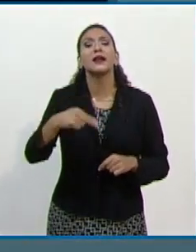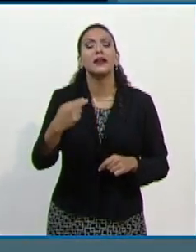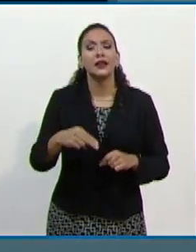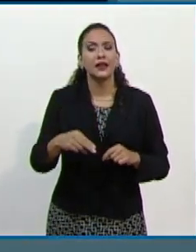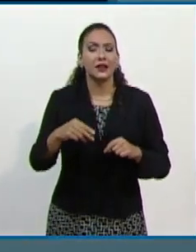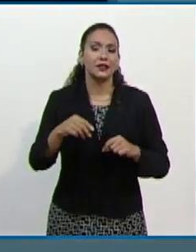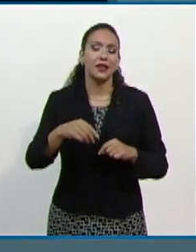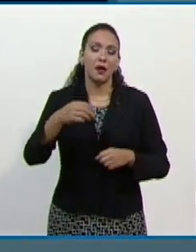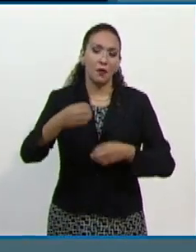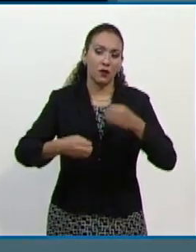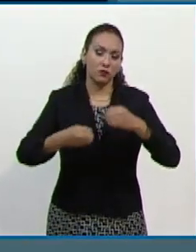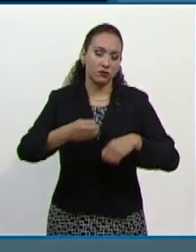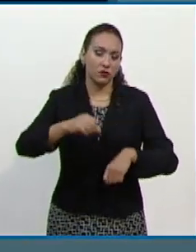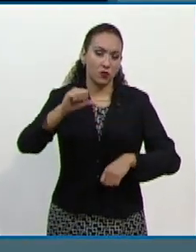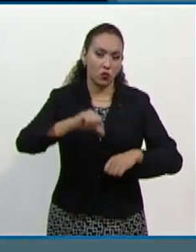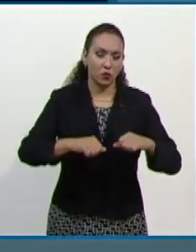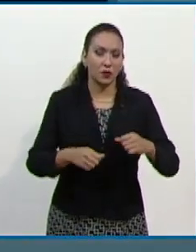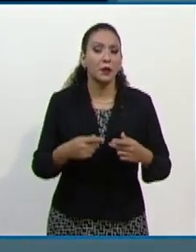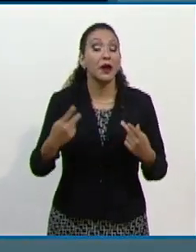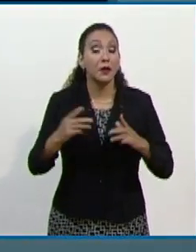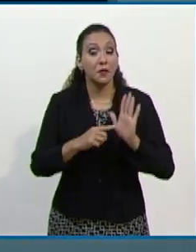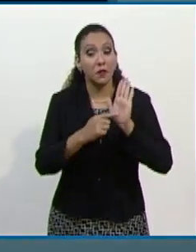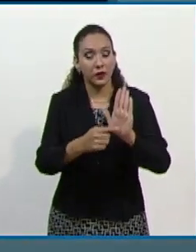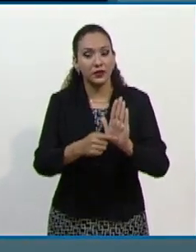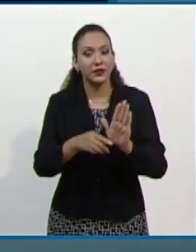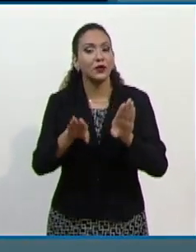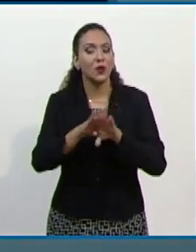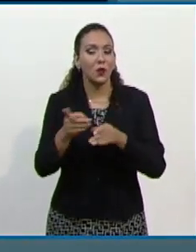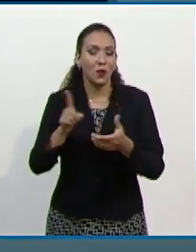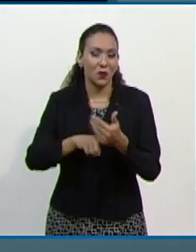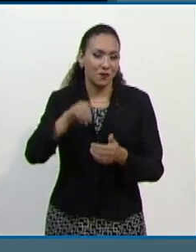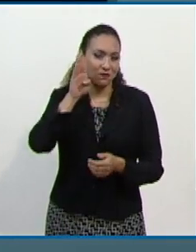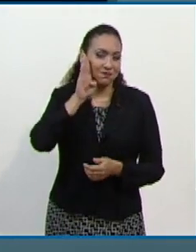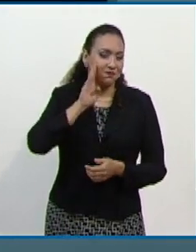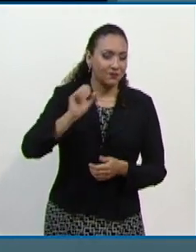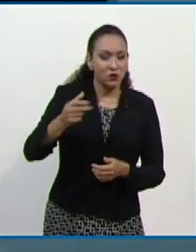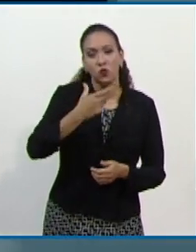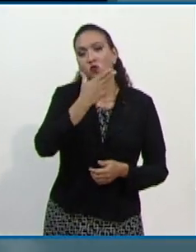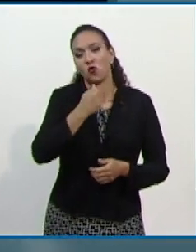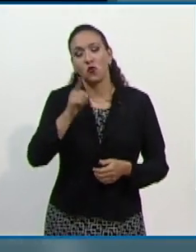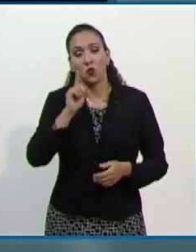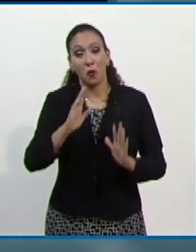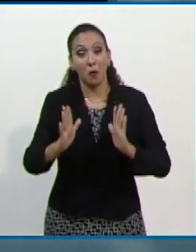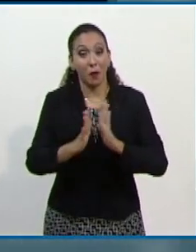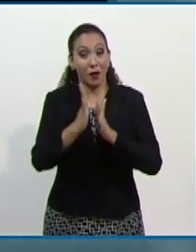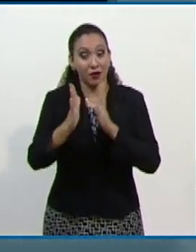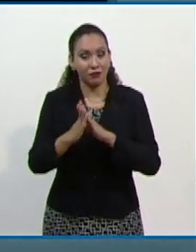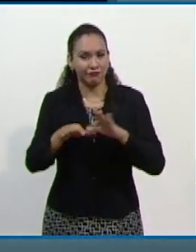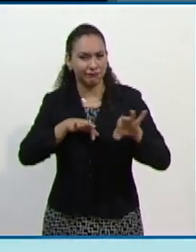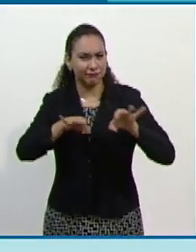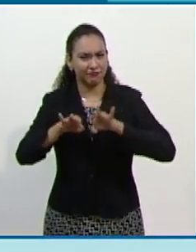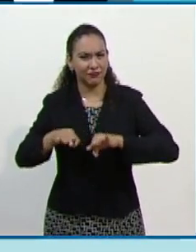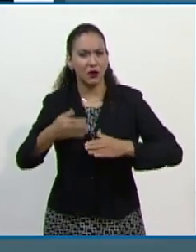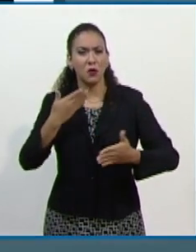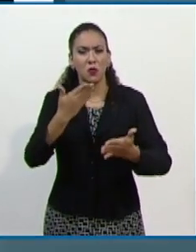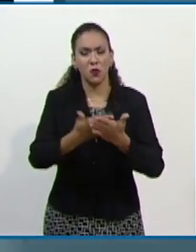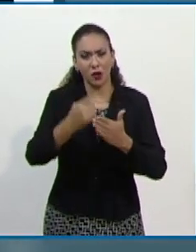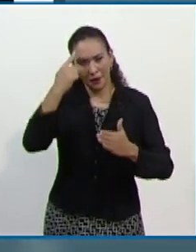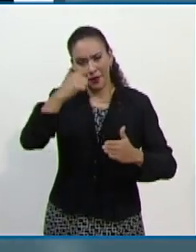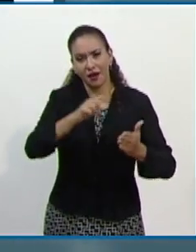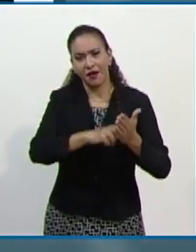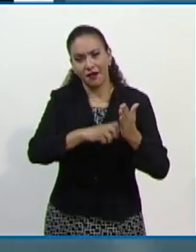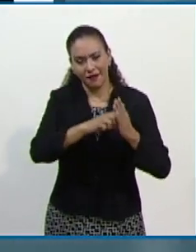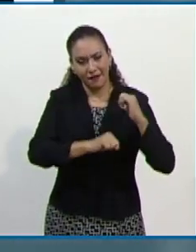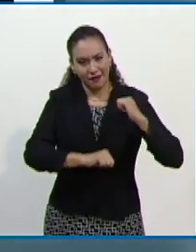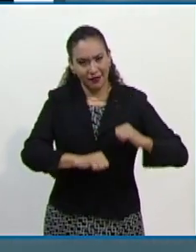Hoy, que destaca la participación de ministras, ministros, consejeras y consejeros en el Parlamento abierto sobre la propuesta de reforma